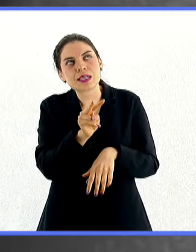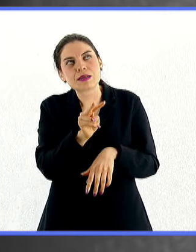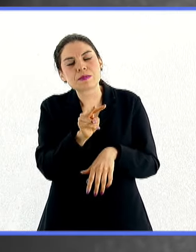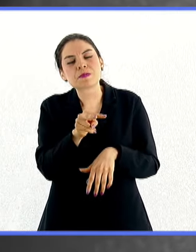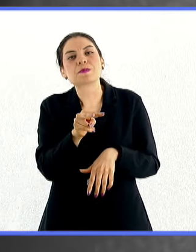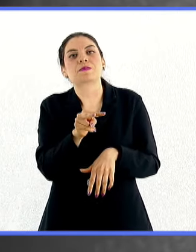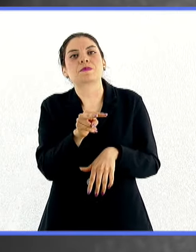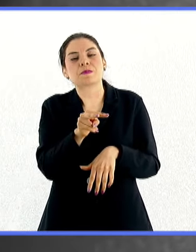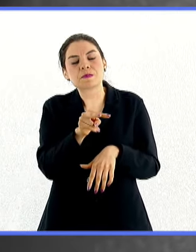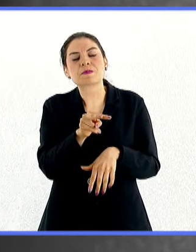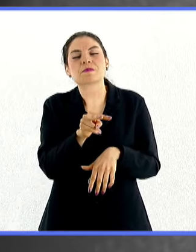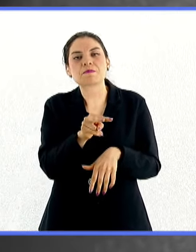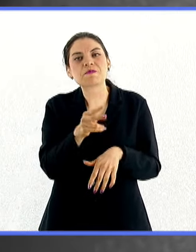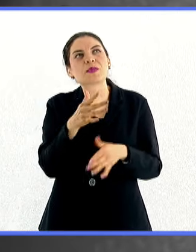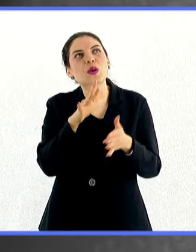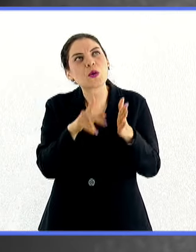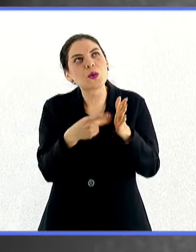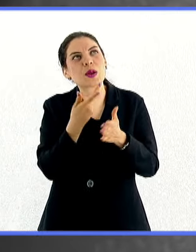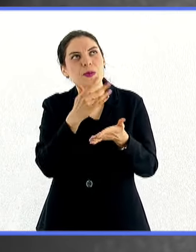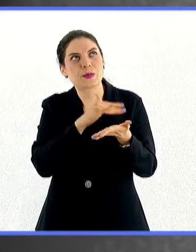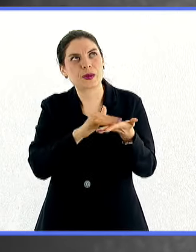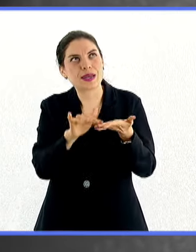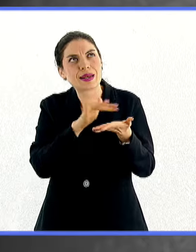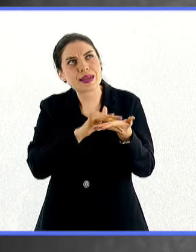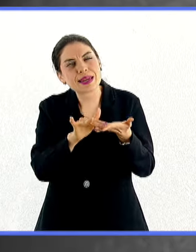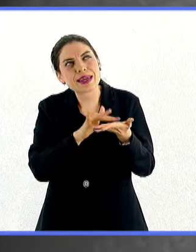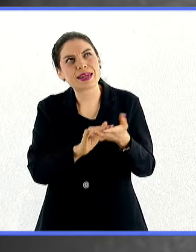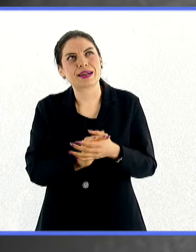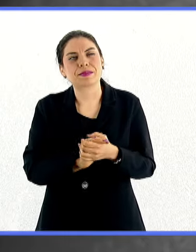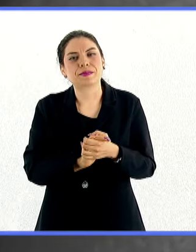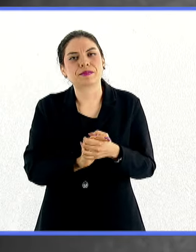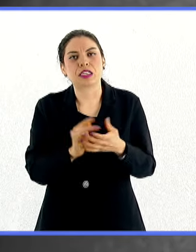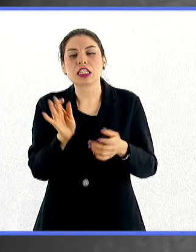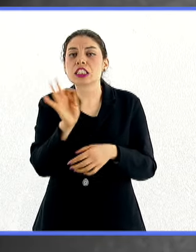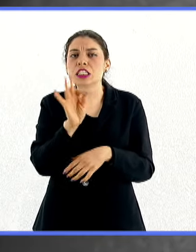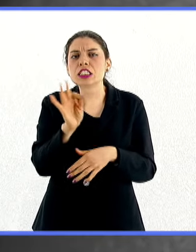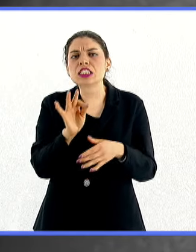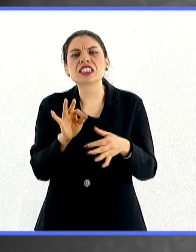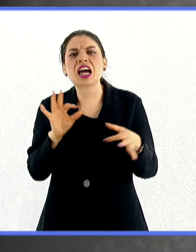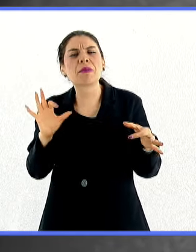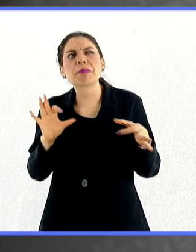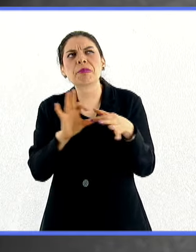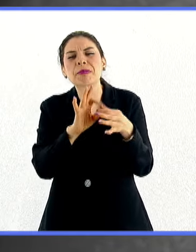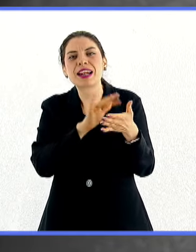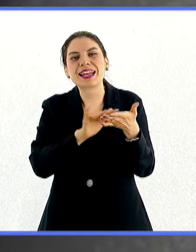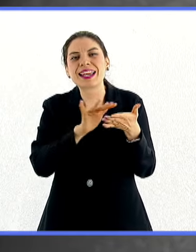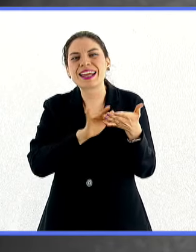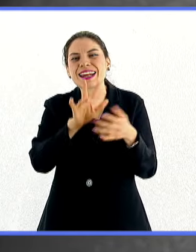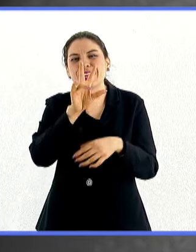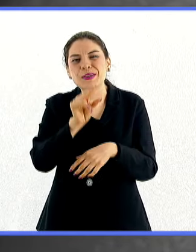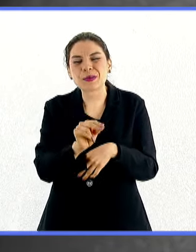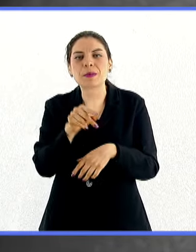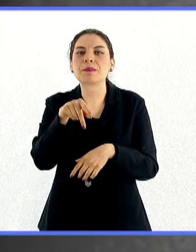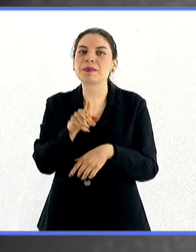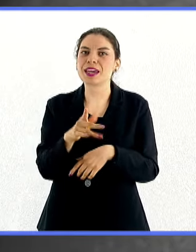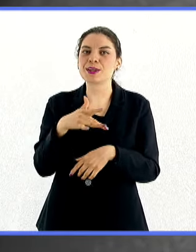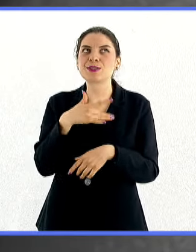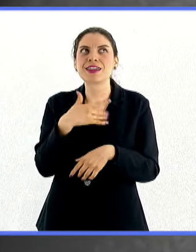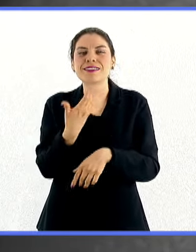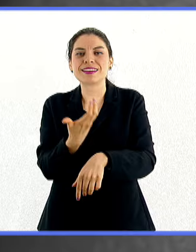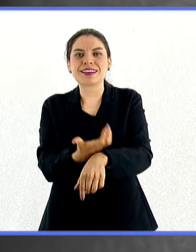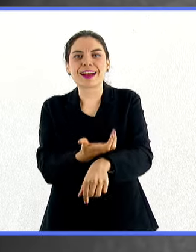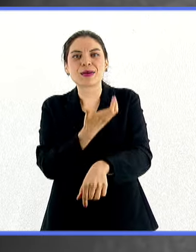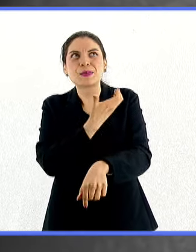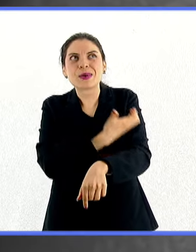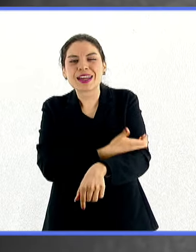tan apasionados con el libro, sino con la compañía que les permite no dormir y estar con alguien ahí. Cuando tú logras eso,